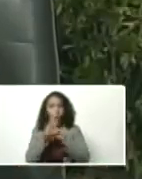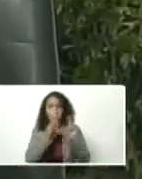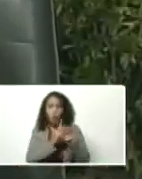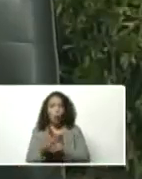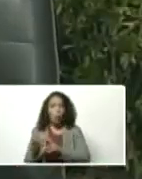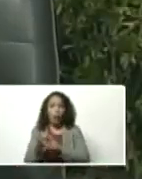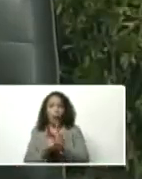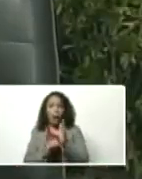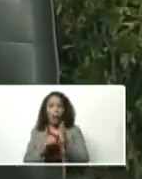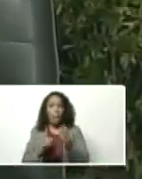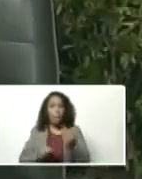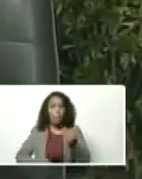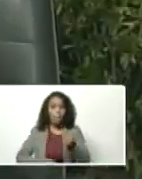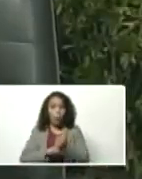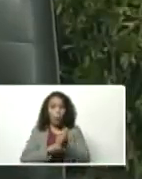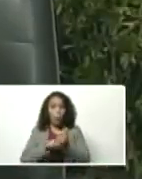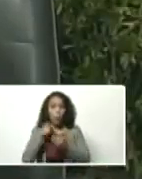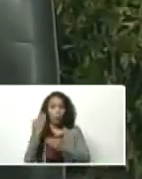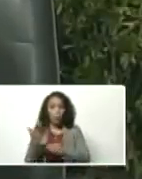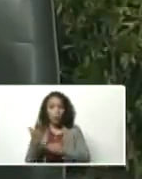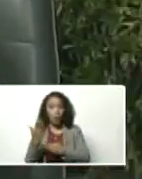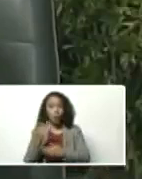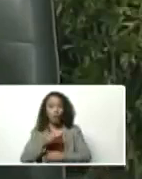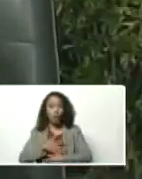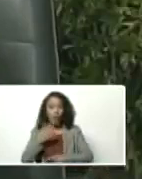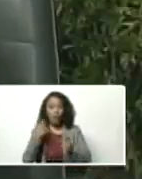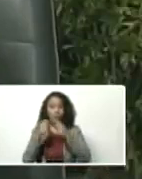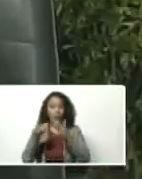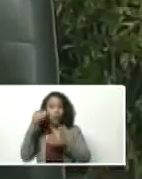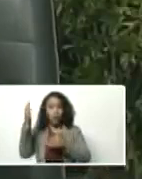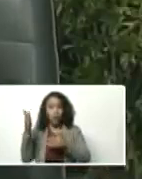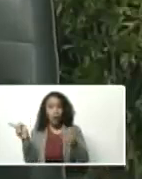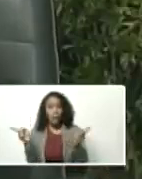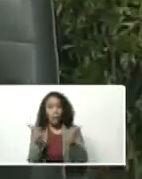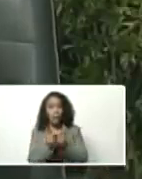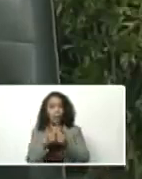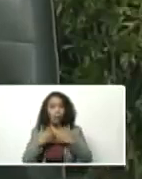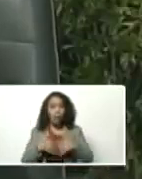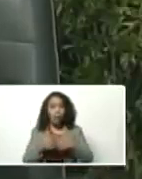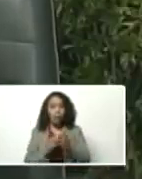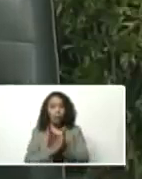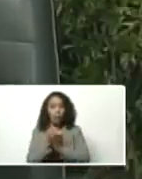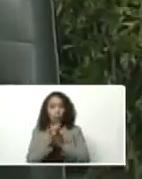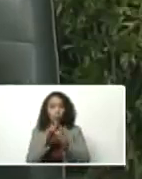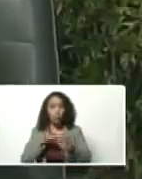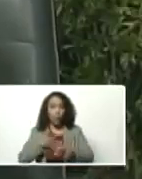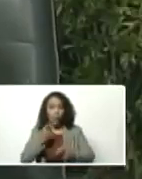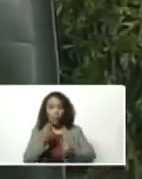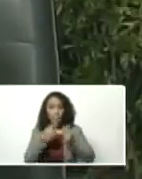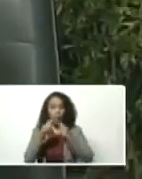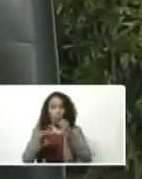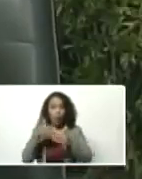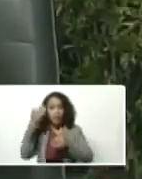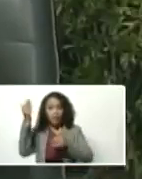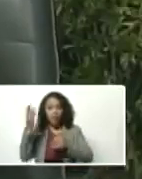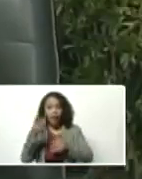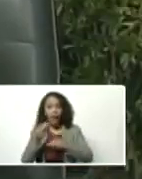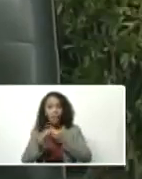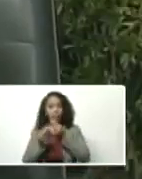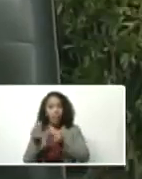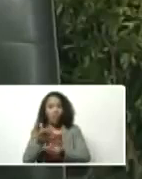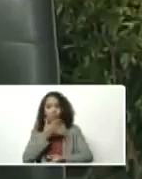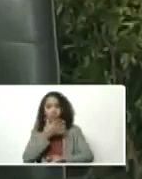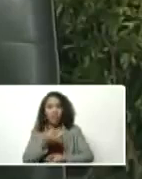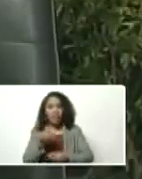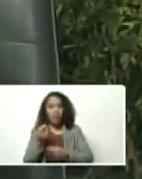usted, pudieran también exportar, que los pequeños exportadores pudieran exportar dándole facilidades. Vale resaltar que a